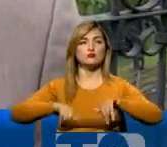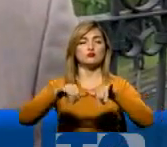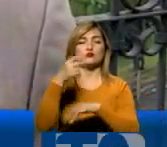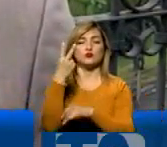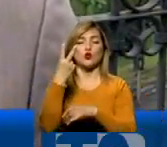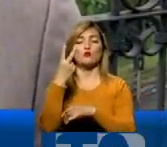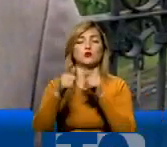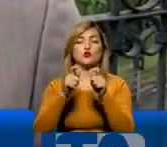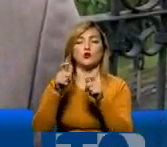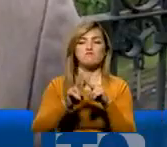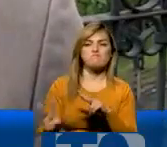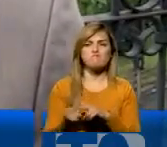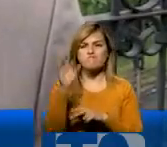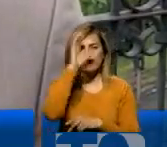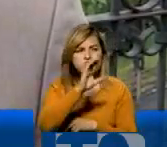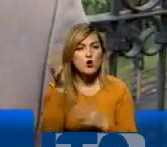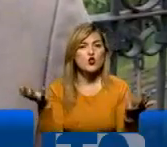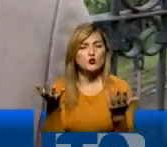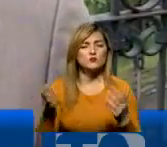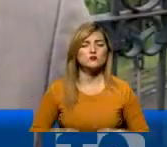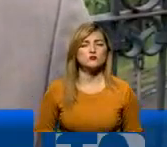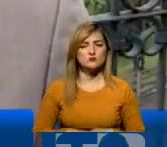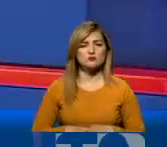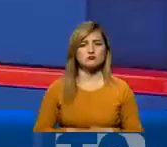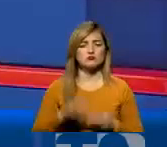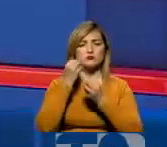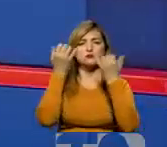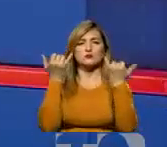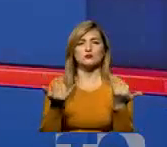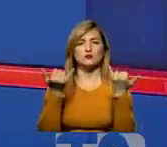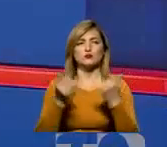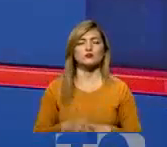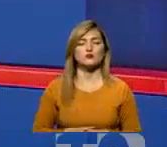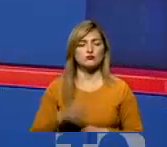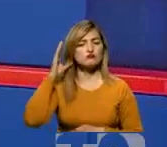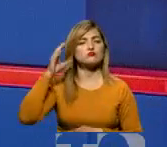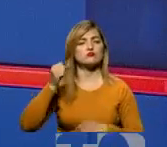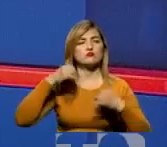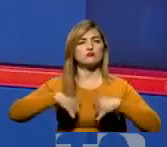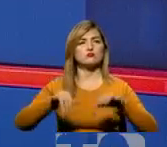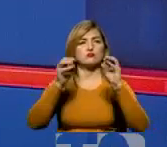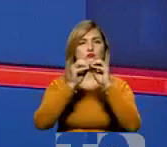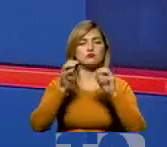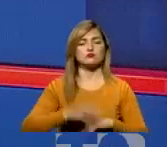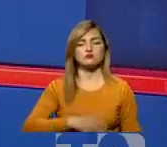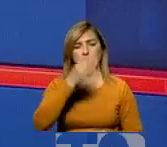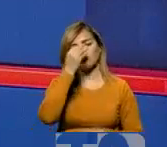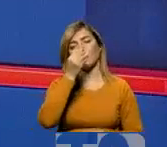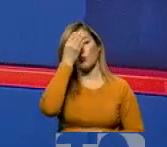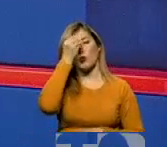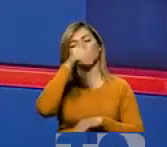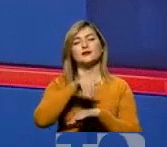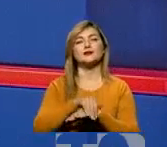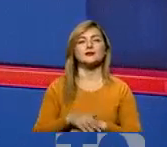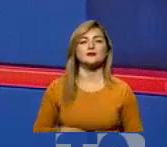dos personas más que están prófugas de la ley. Es lo que les podemos contar desde la ciudad de Cuenca. Retornamos a los estudios. De mi parte,